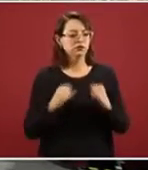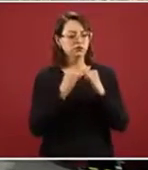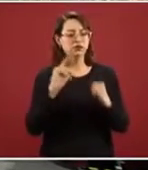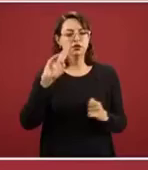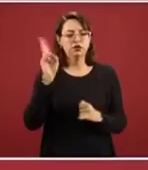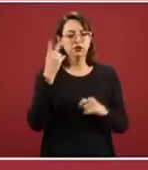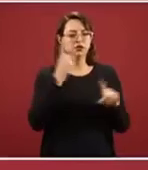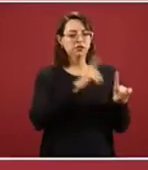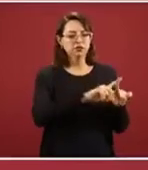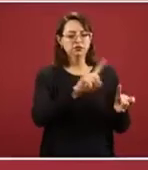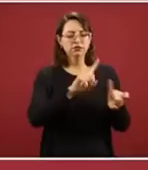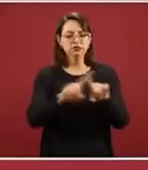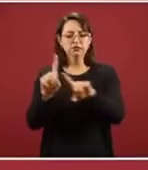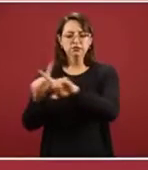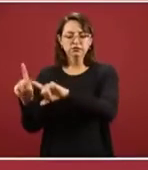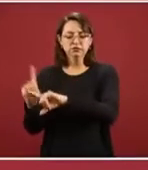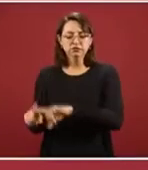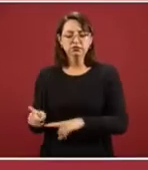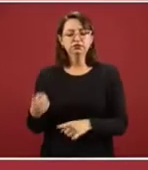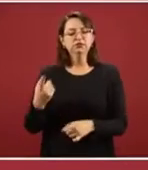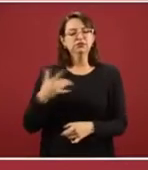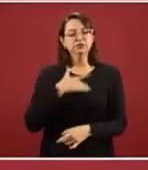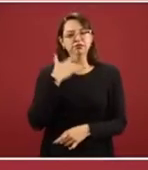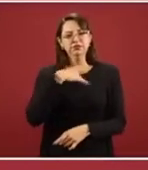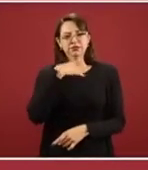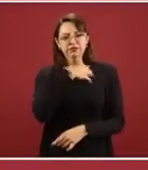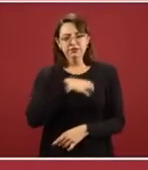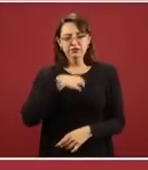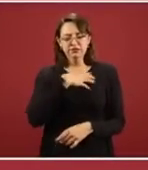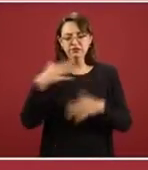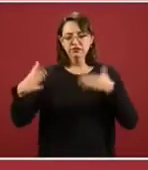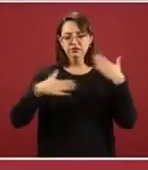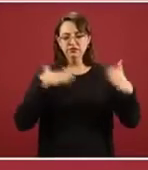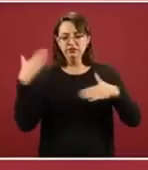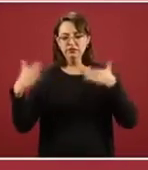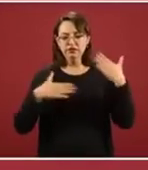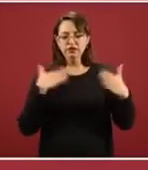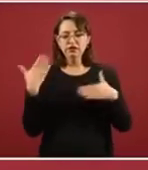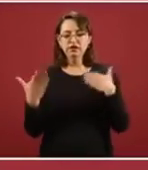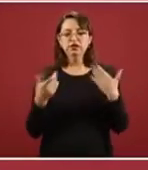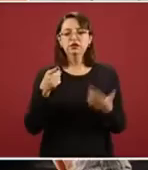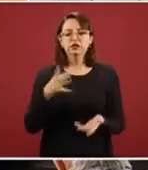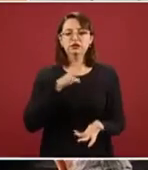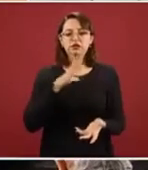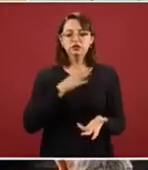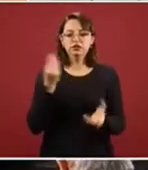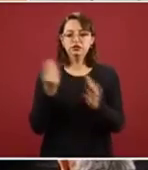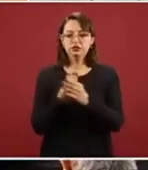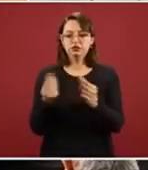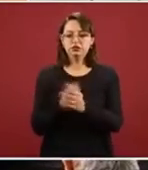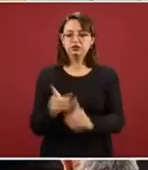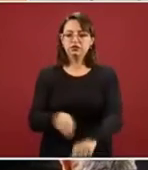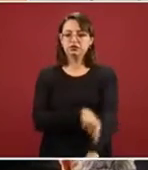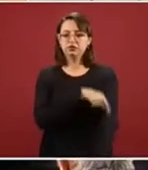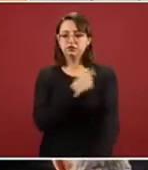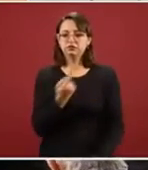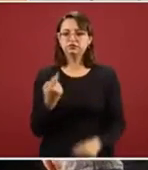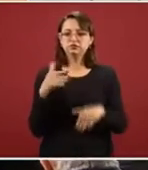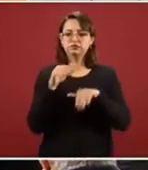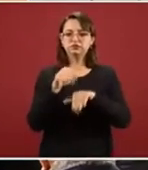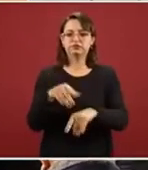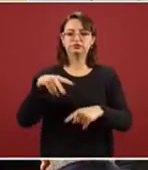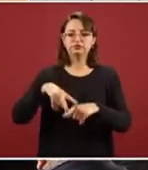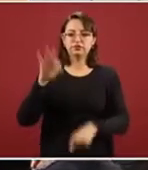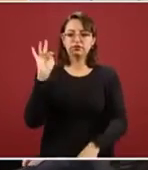y es algo que a nosotros nos da mucha alegría y nos motiva, tienen diplomados en protección civil,